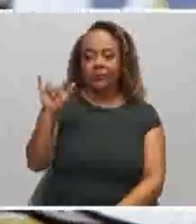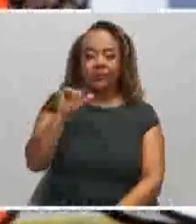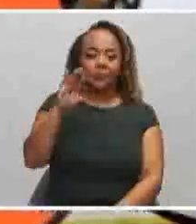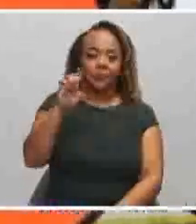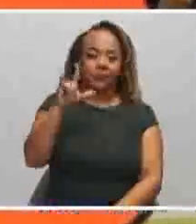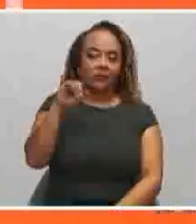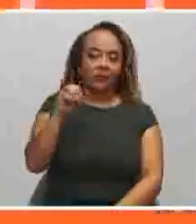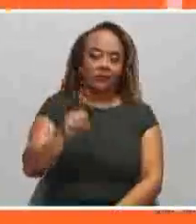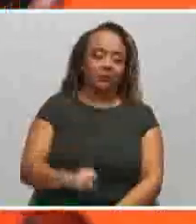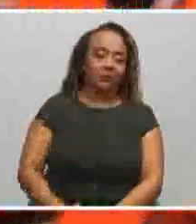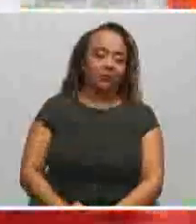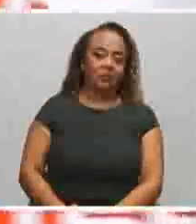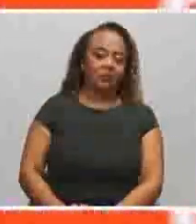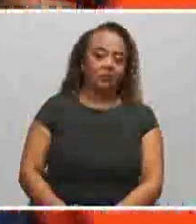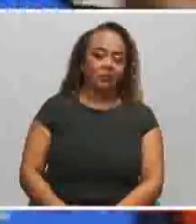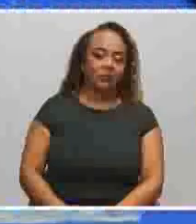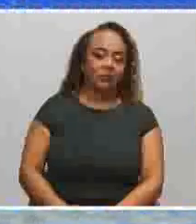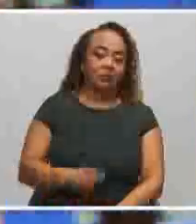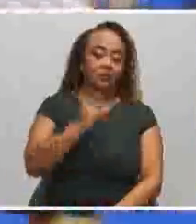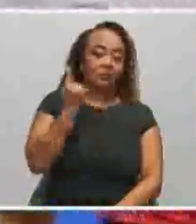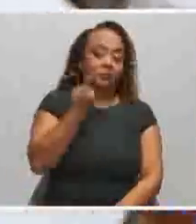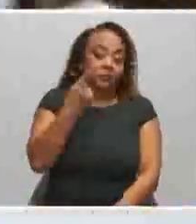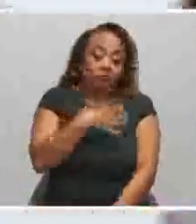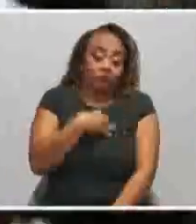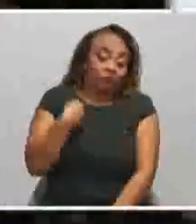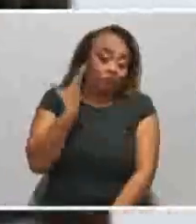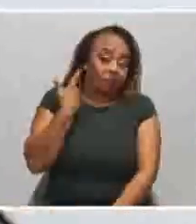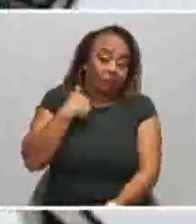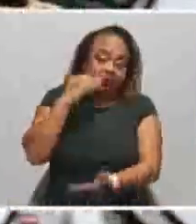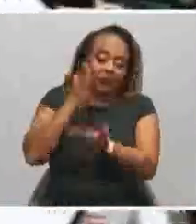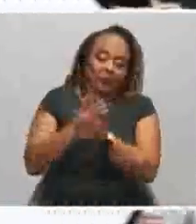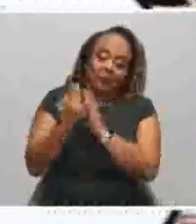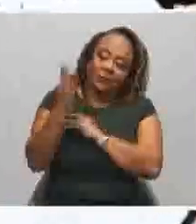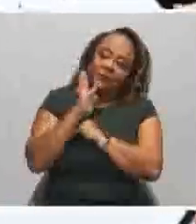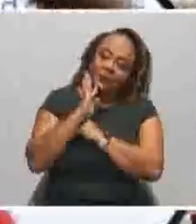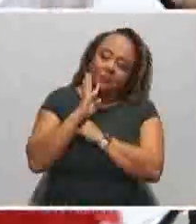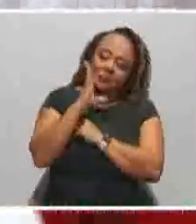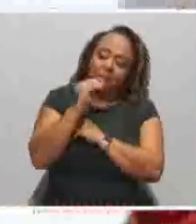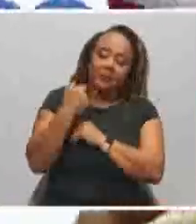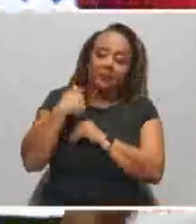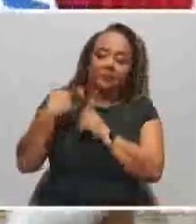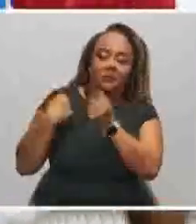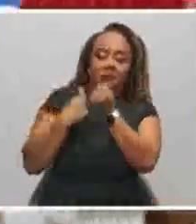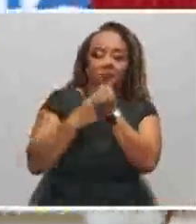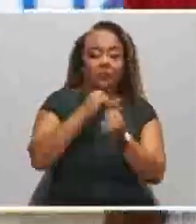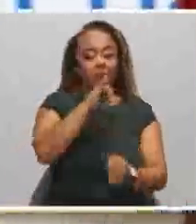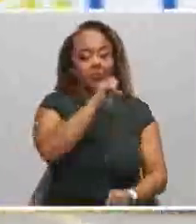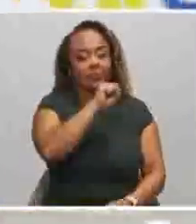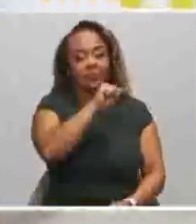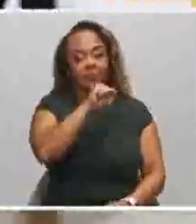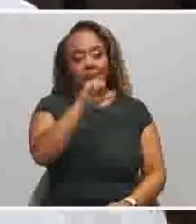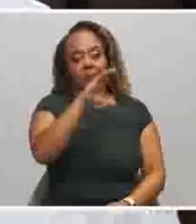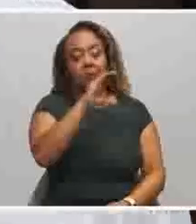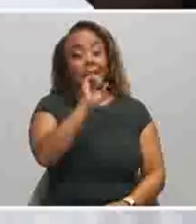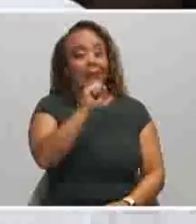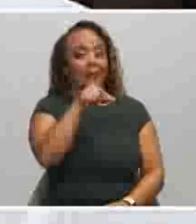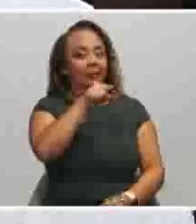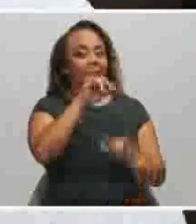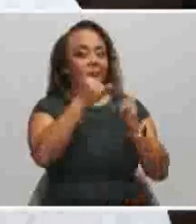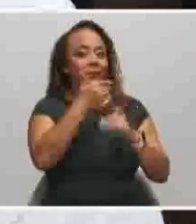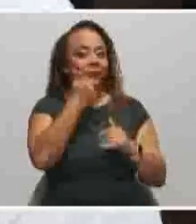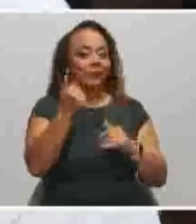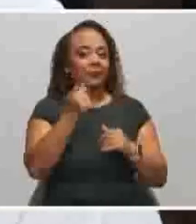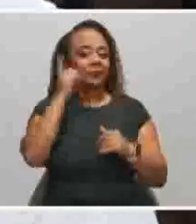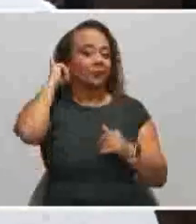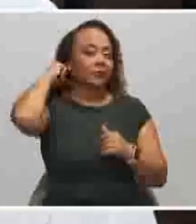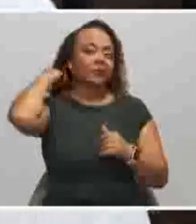menos. Contención y simplemente no me gustaba y dejé de hacerlo, hablé con él y me apoyó totalmente. Con Isaac tal vez sí se le dio un poco más porque sí jugaba mejor.